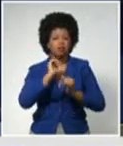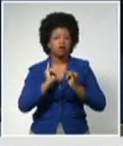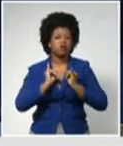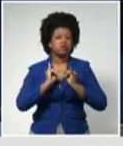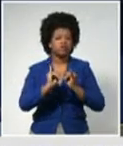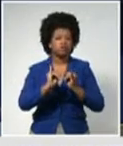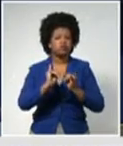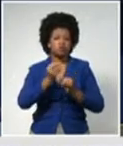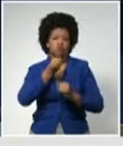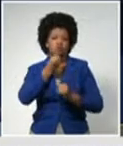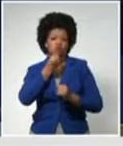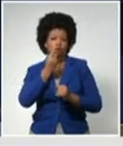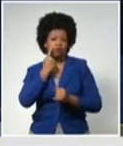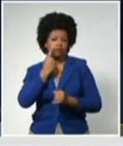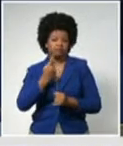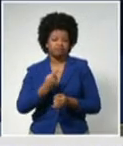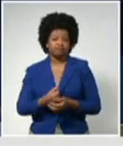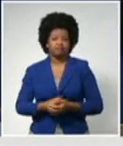mostrar.